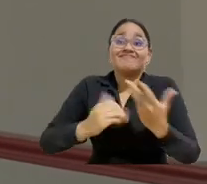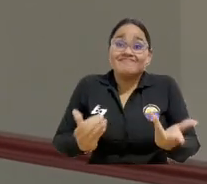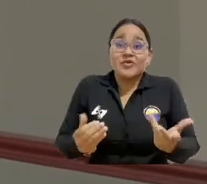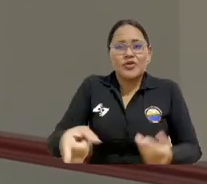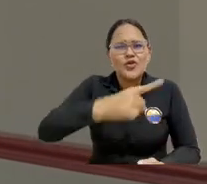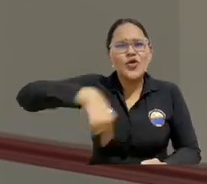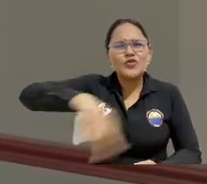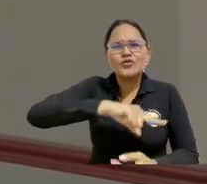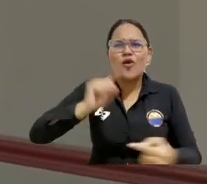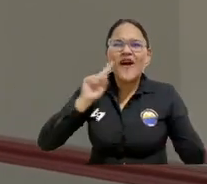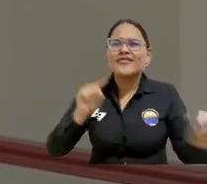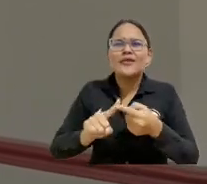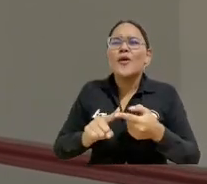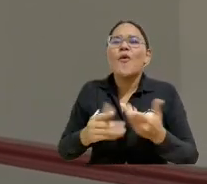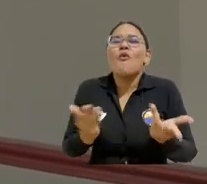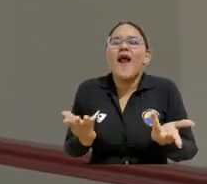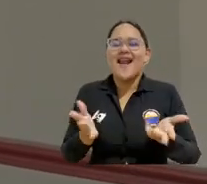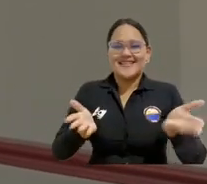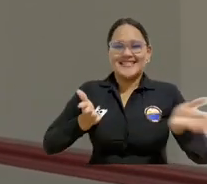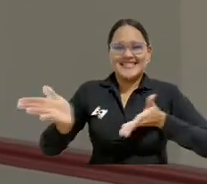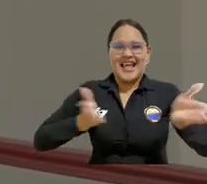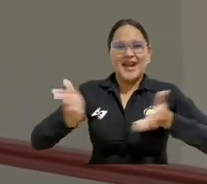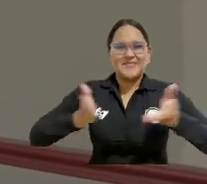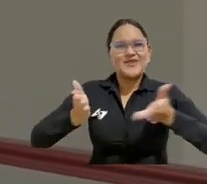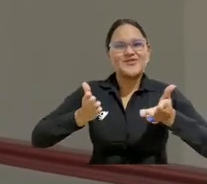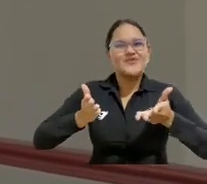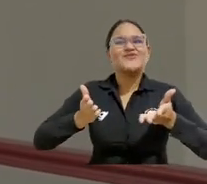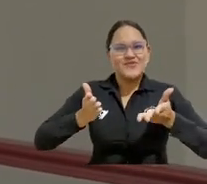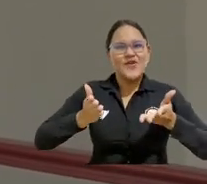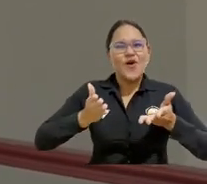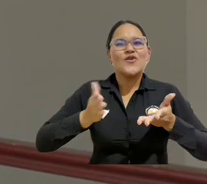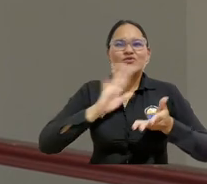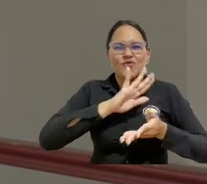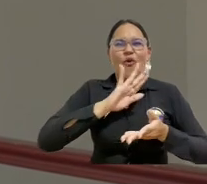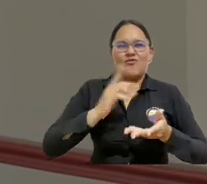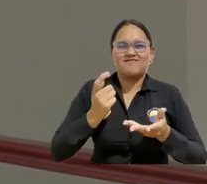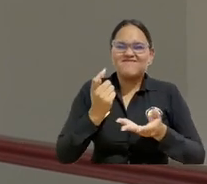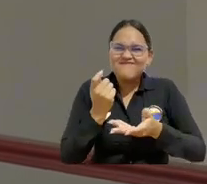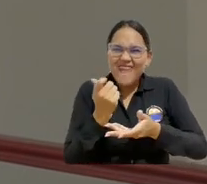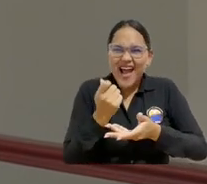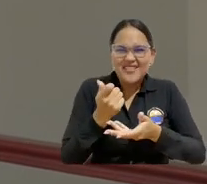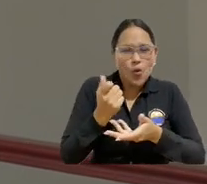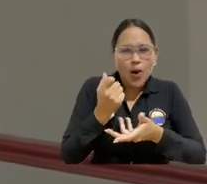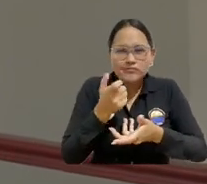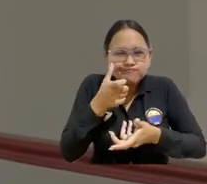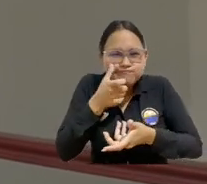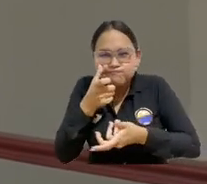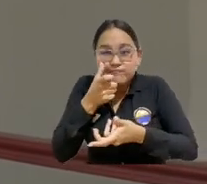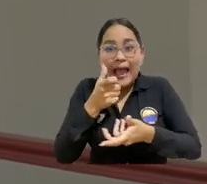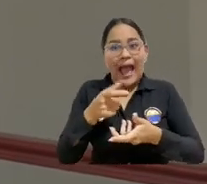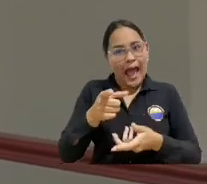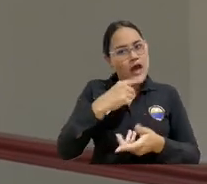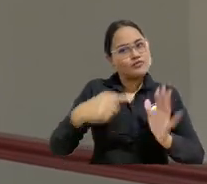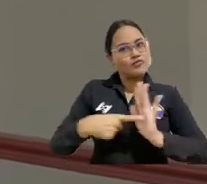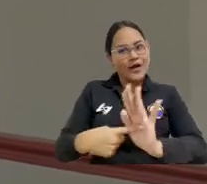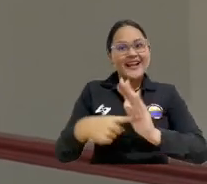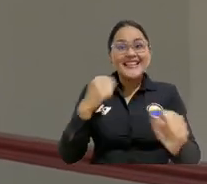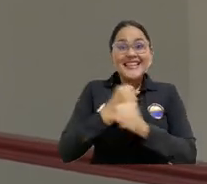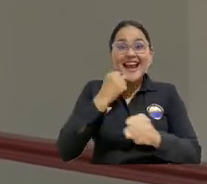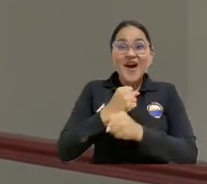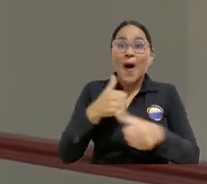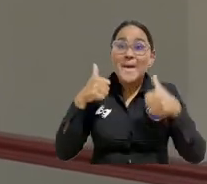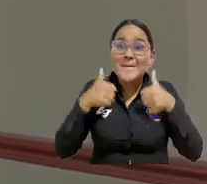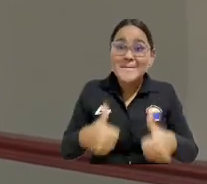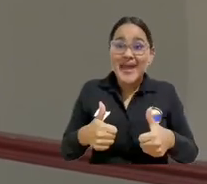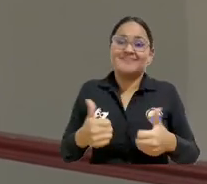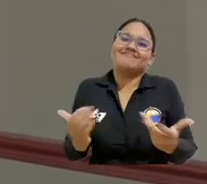porque vamos a fortalecer muchísimo el servicio que prestamos desde el control fiscal toda vez que hay también Algún personal